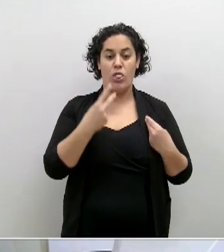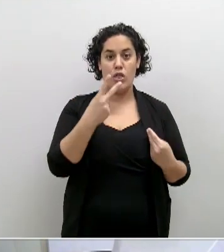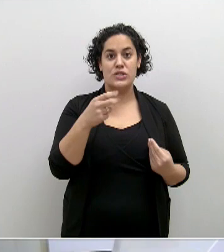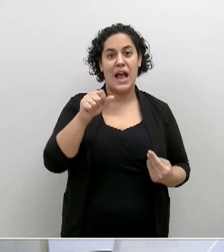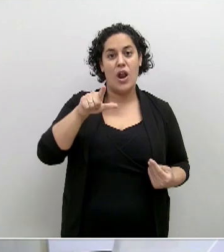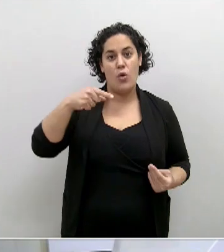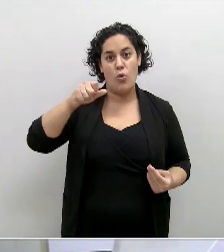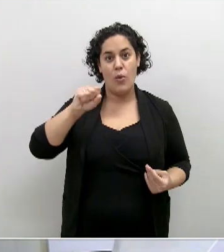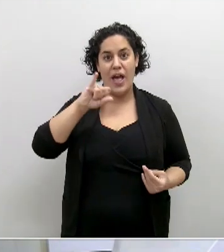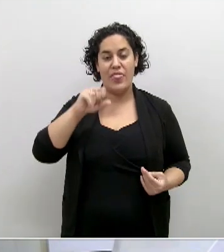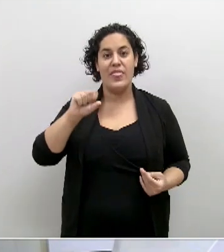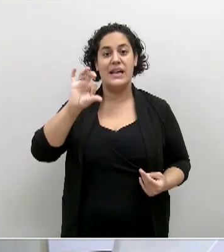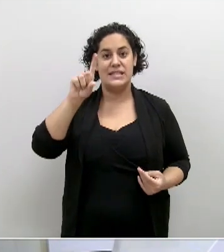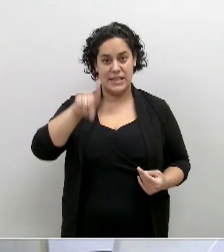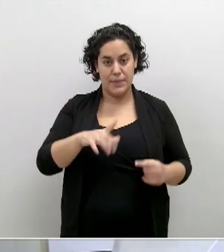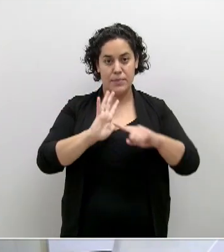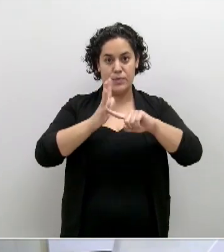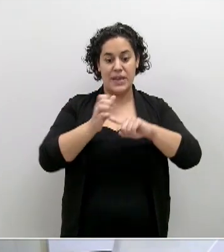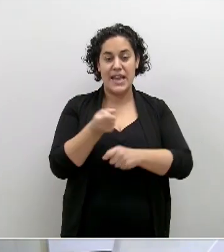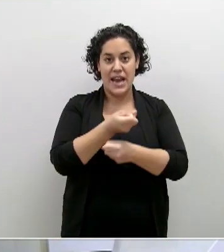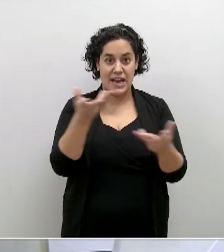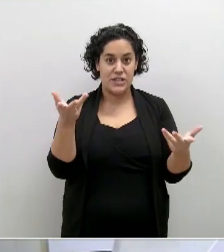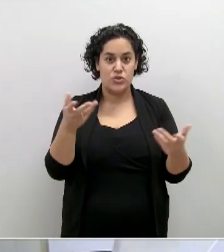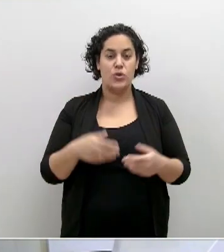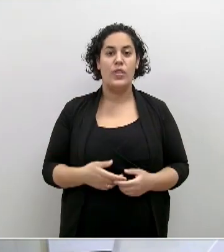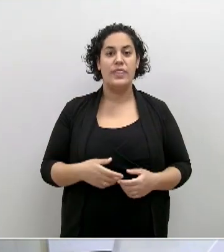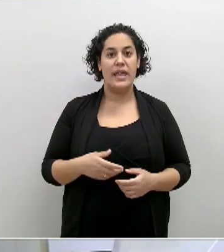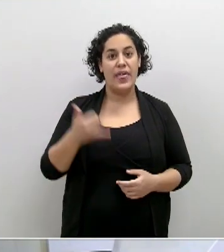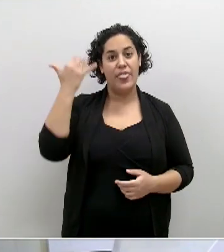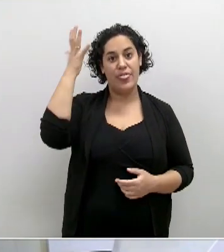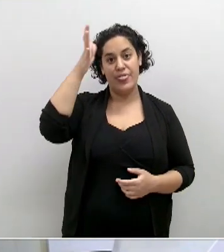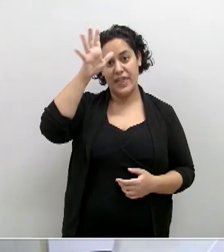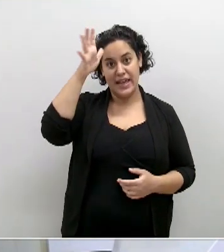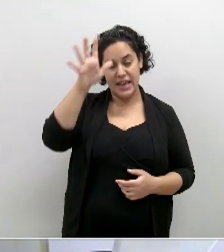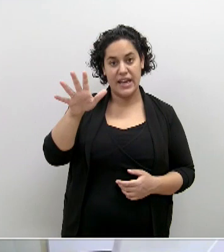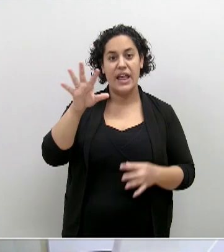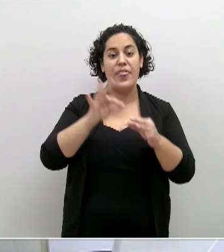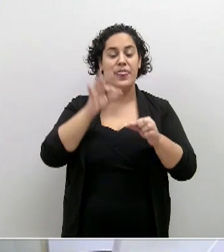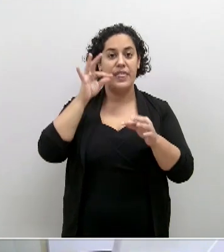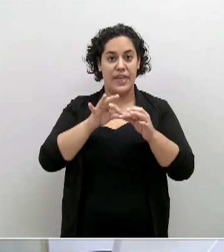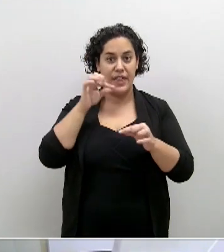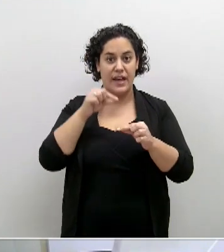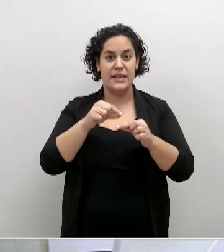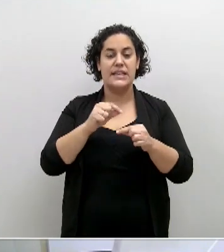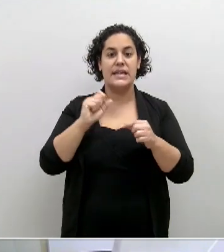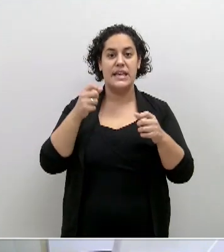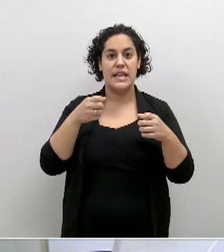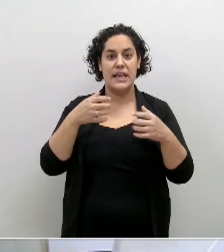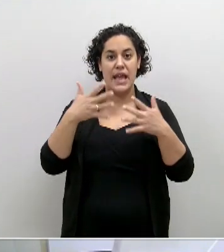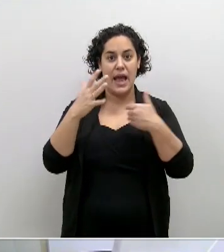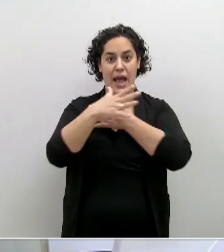Alguazas y Molina de Segura y el resto de los municipios de Cejín, Cieza y Abanilla. En el día de ayer se